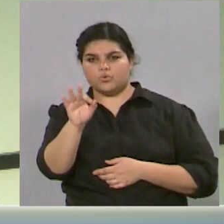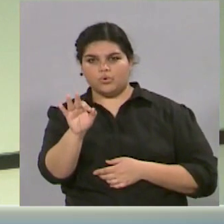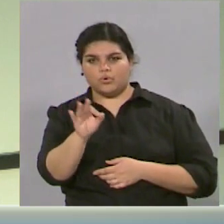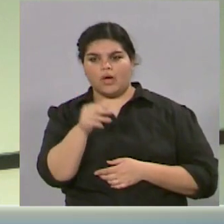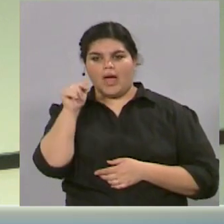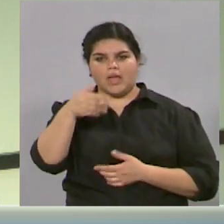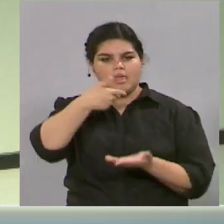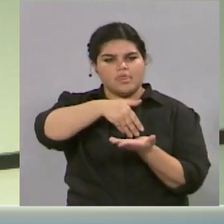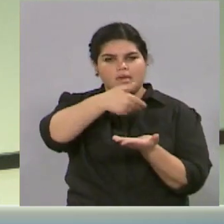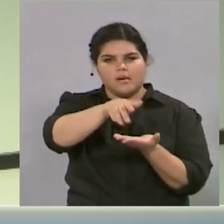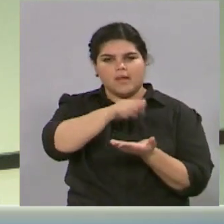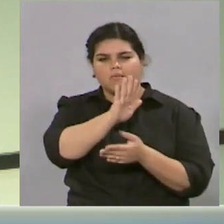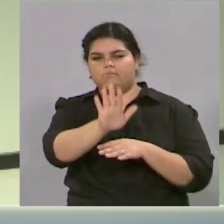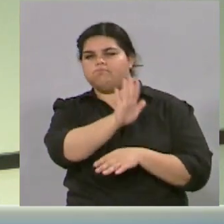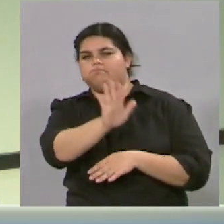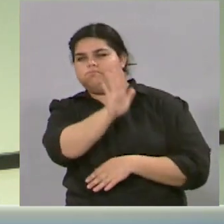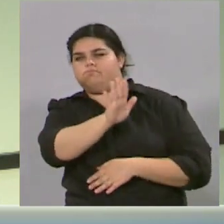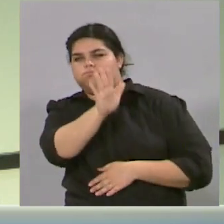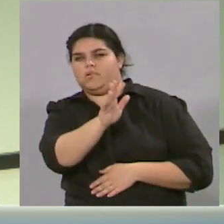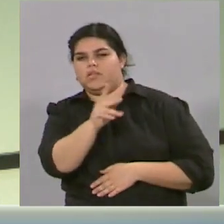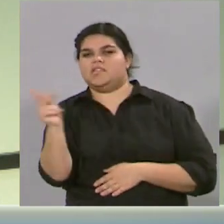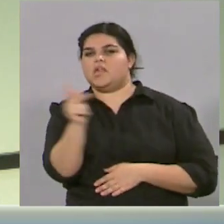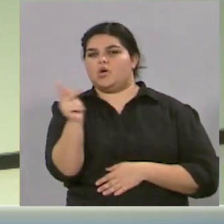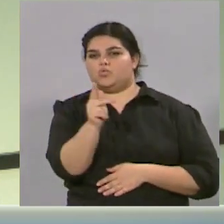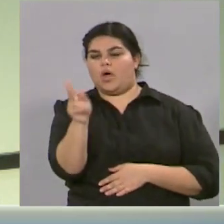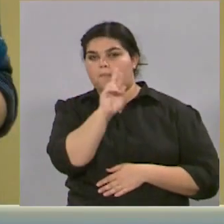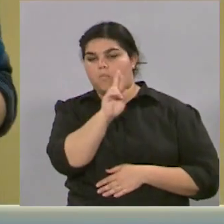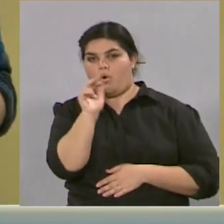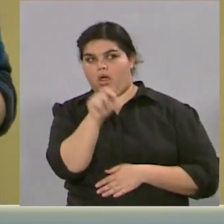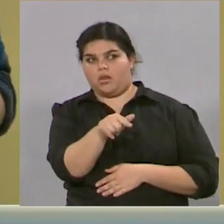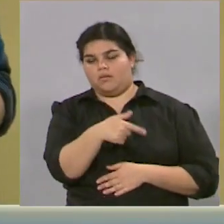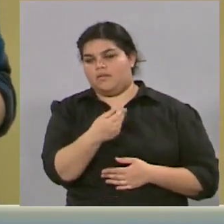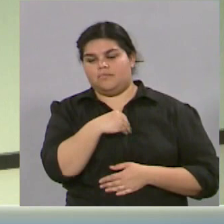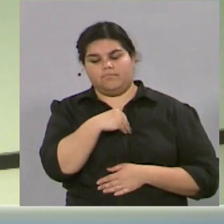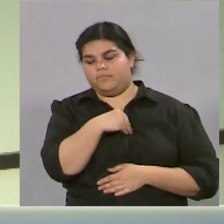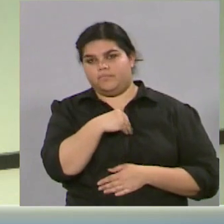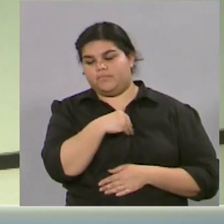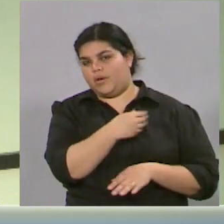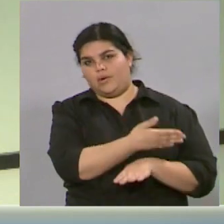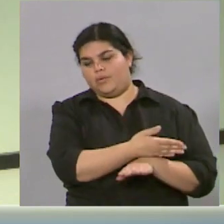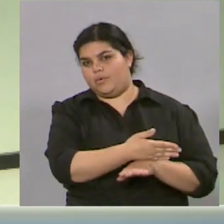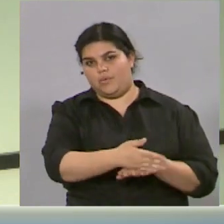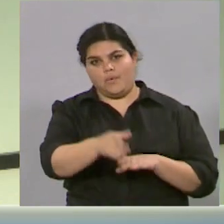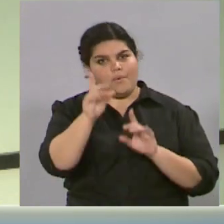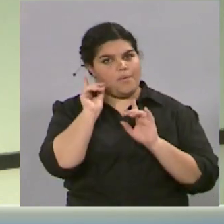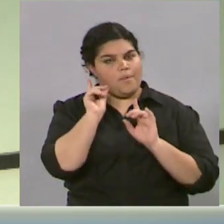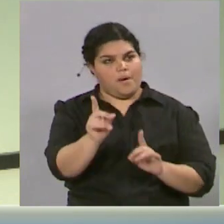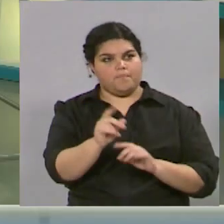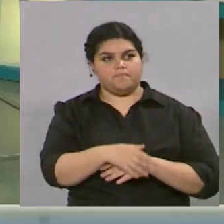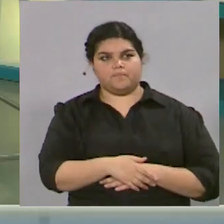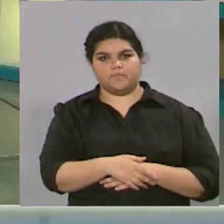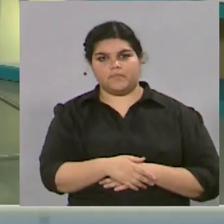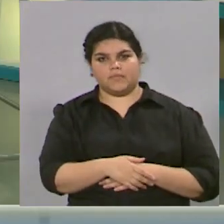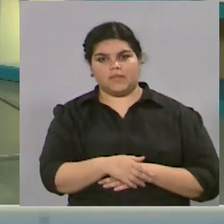discriminación y un acoso permanente de tipo sexual a una mujer. Lamentablemente sigue ocurriendo esto, parece mentira, pero ocurre, que terminó con